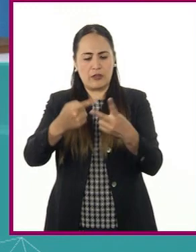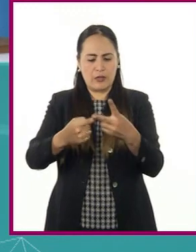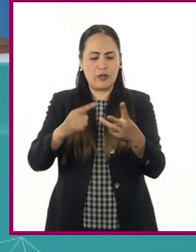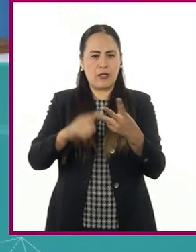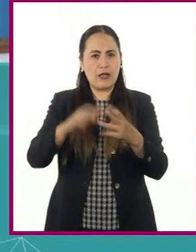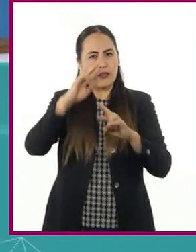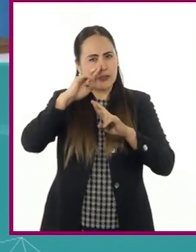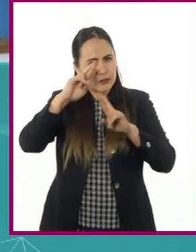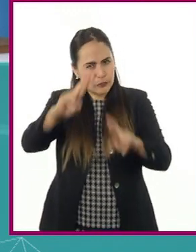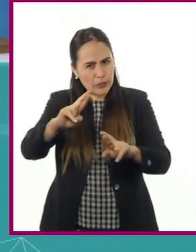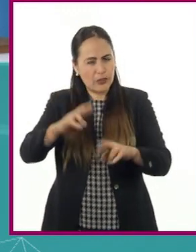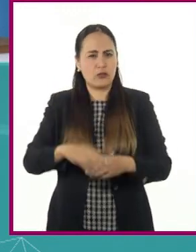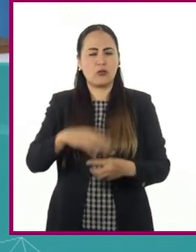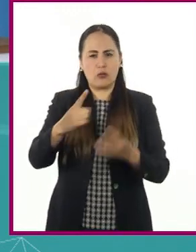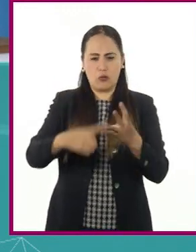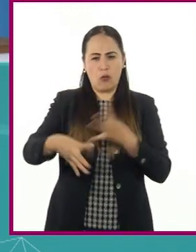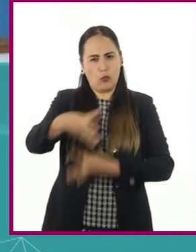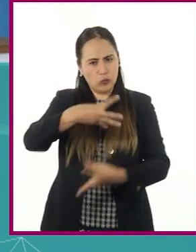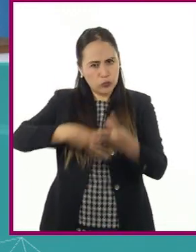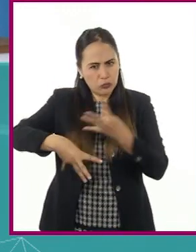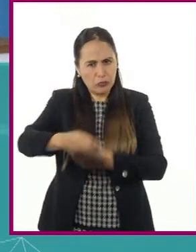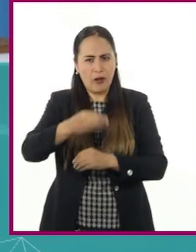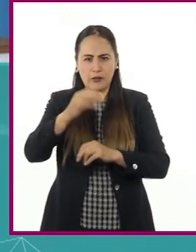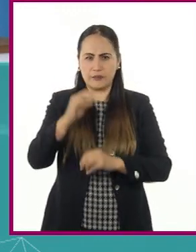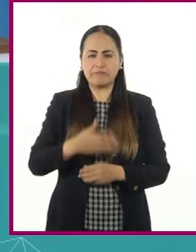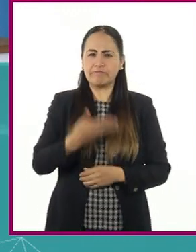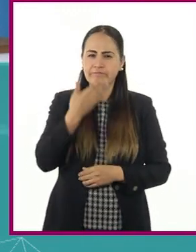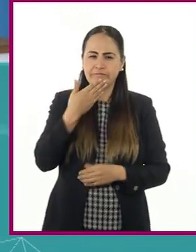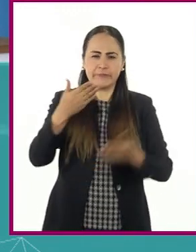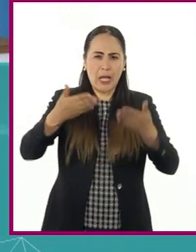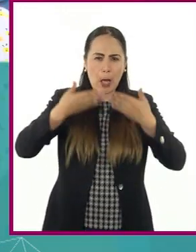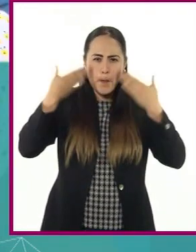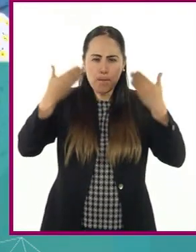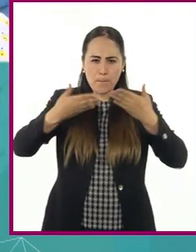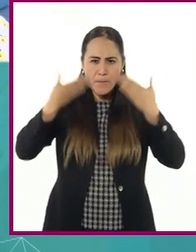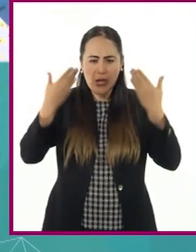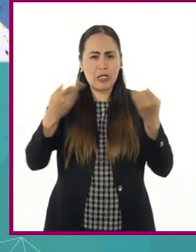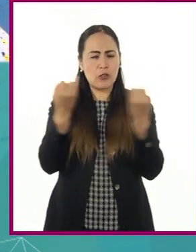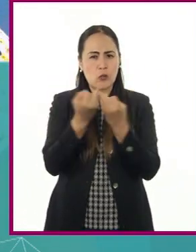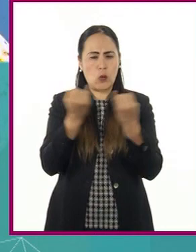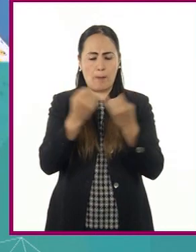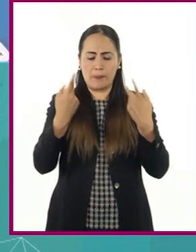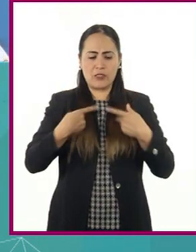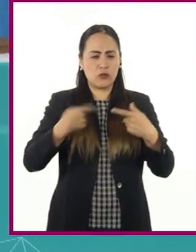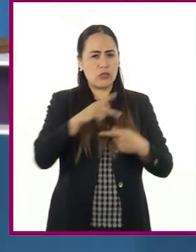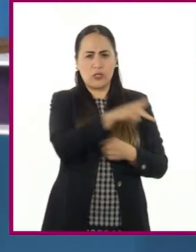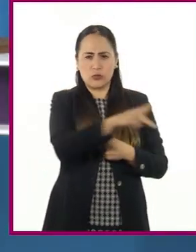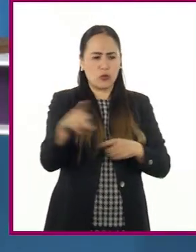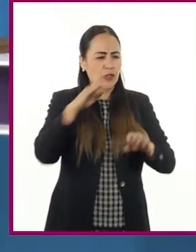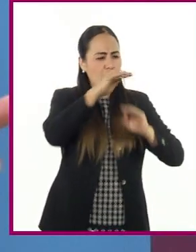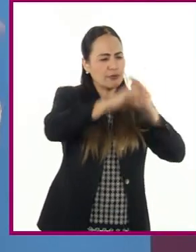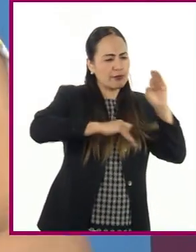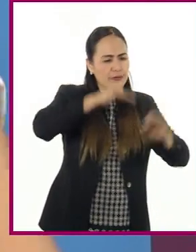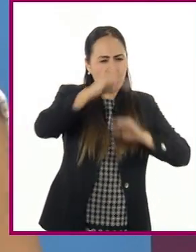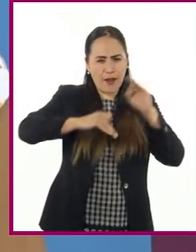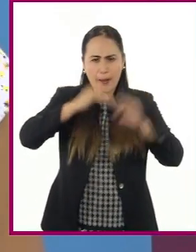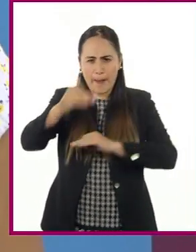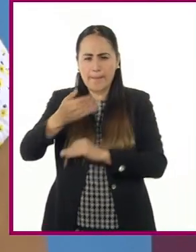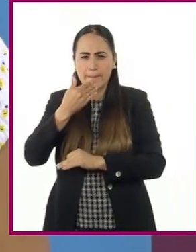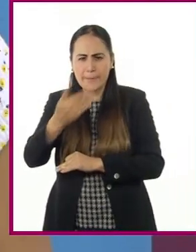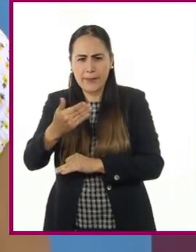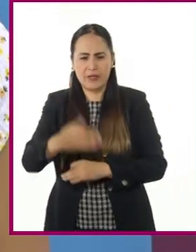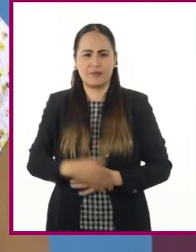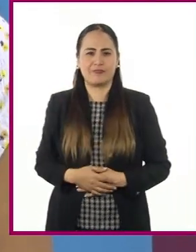respeto, la cordialidad, así como ofrecer un trato digno a todas las personas con quienes interactúan. Por lo